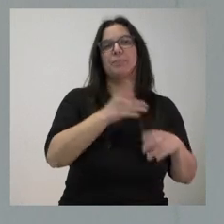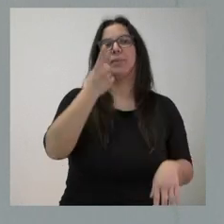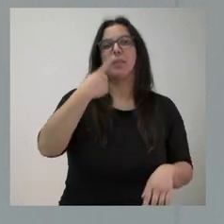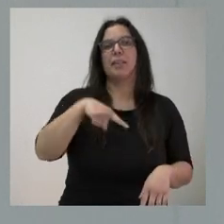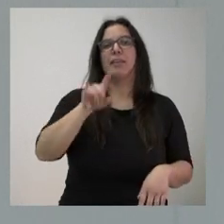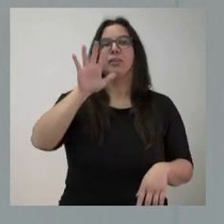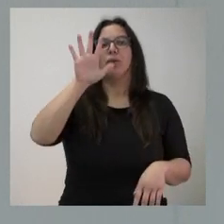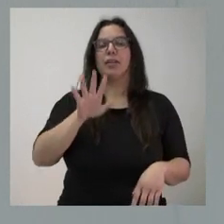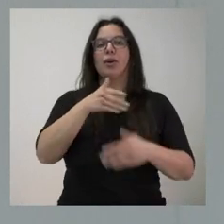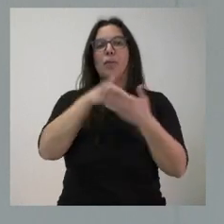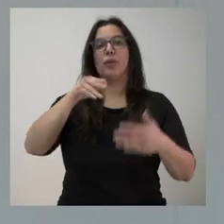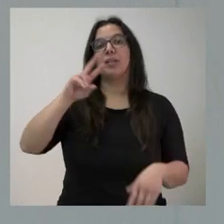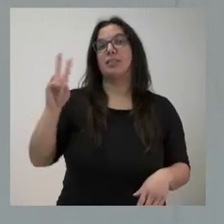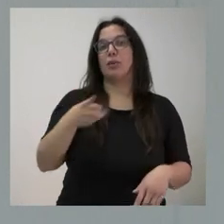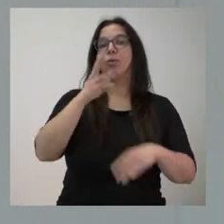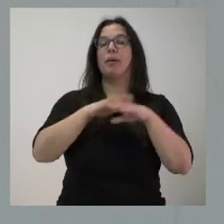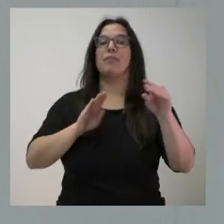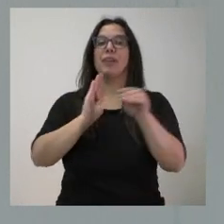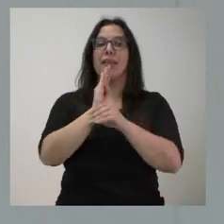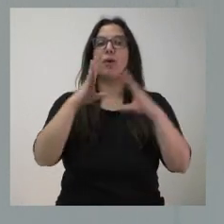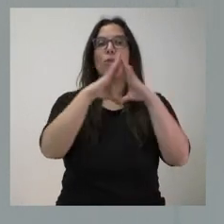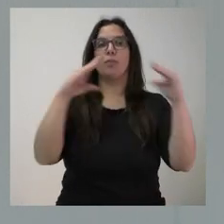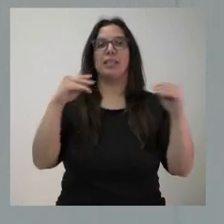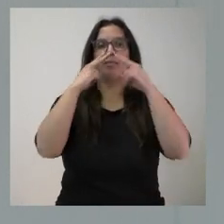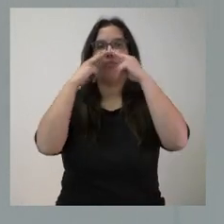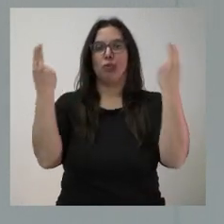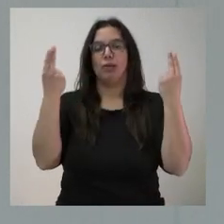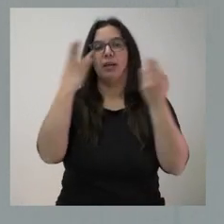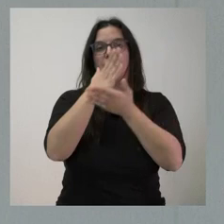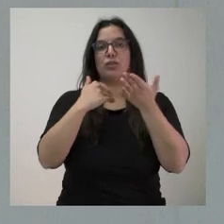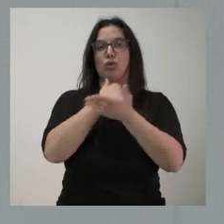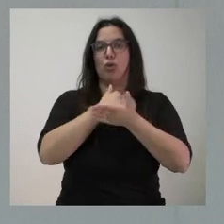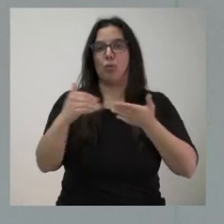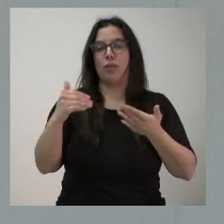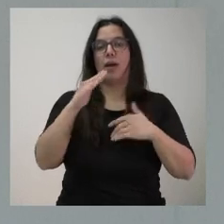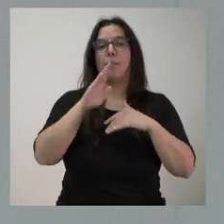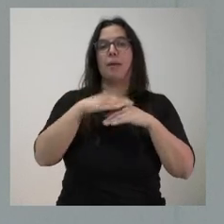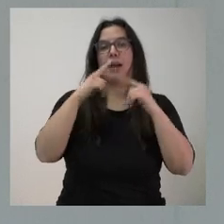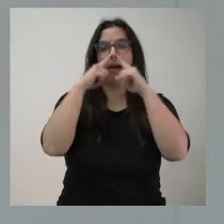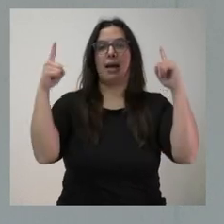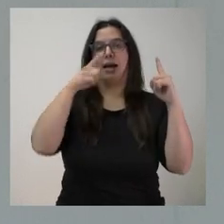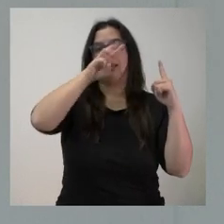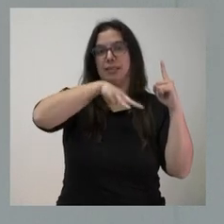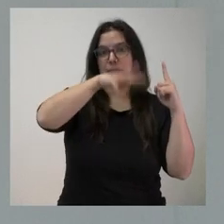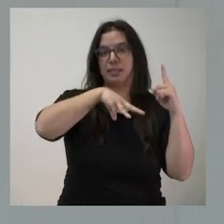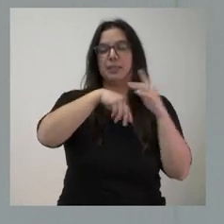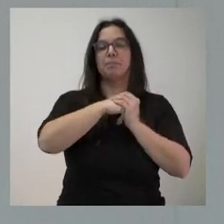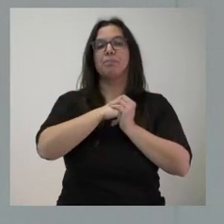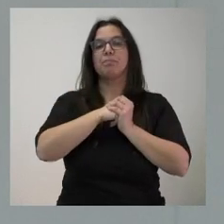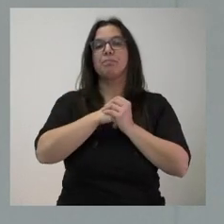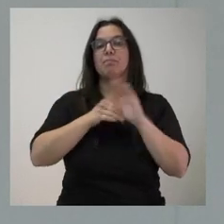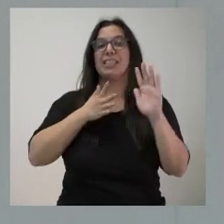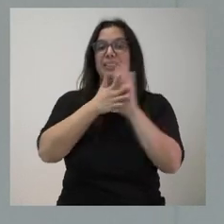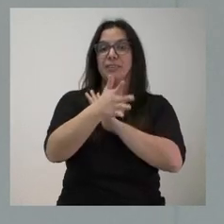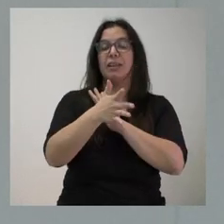millones de euros a la financiación de las universidades públicas de la comunidad durante el primer trimestre. Se trata en esta idea de